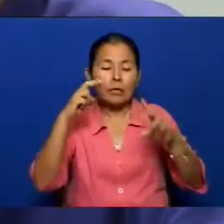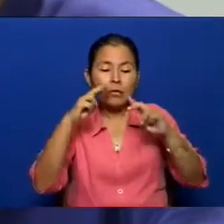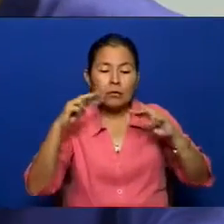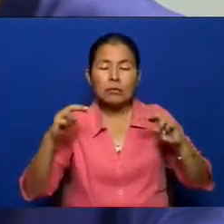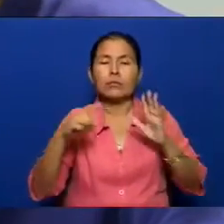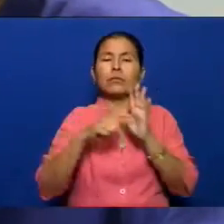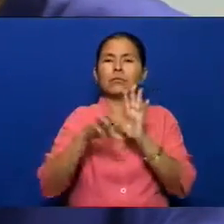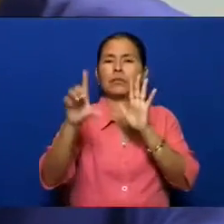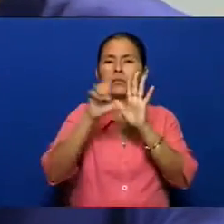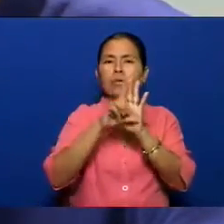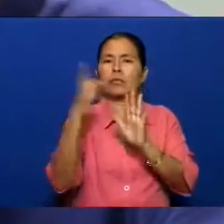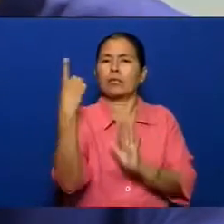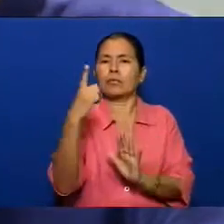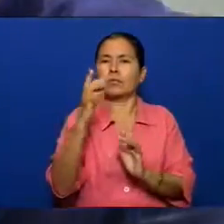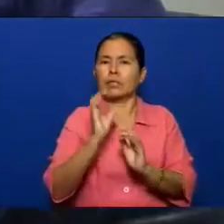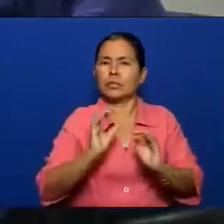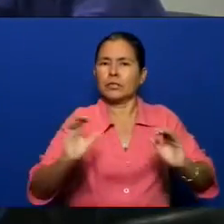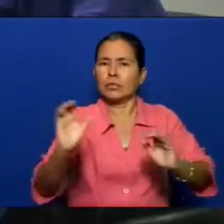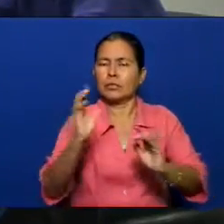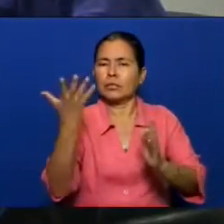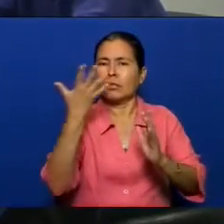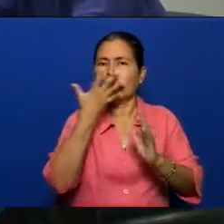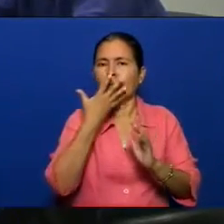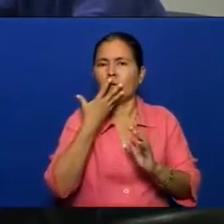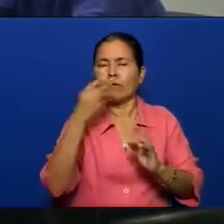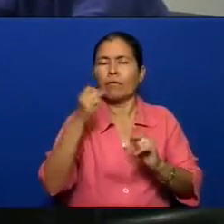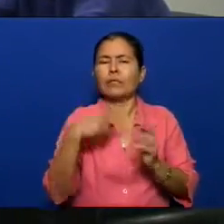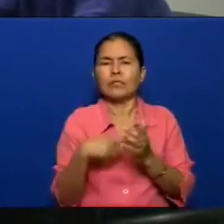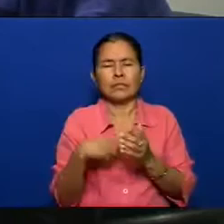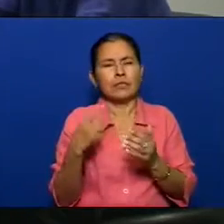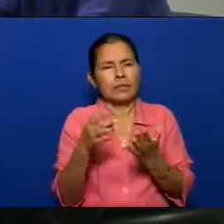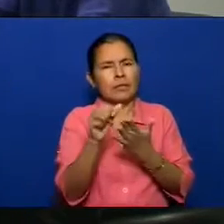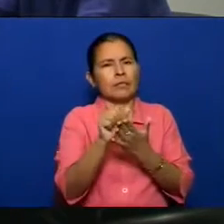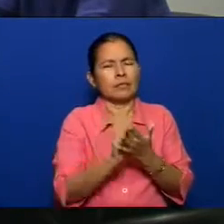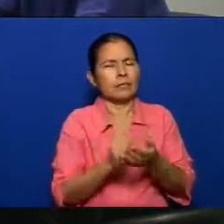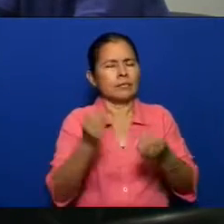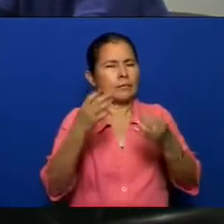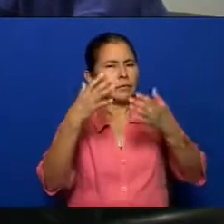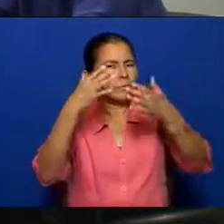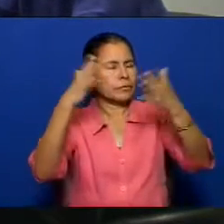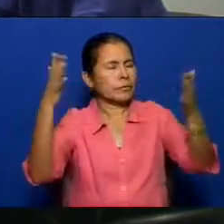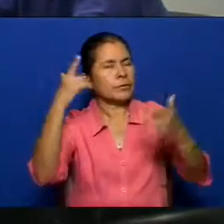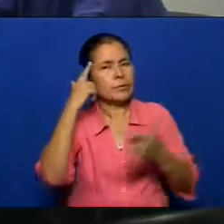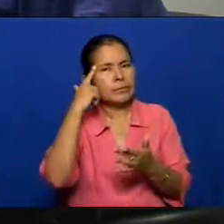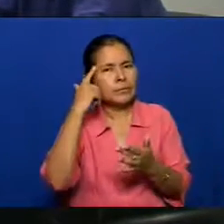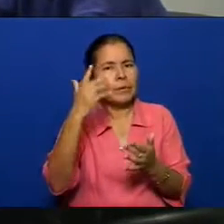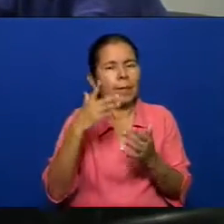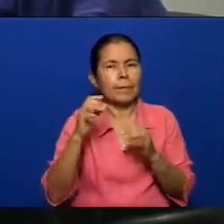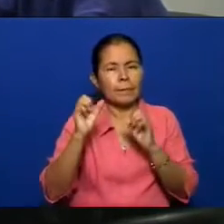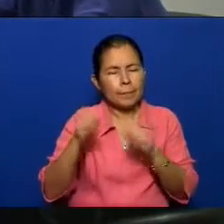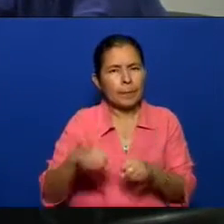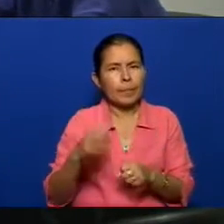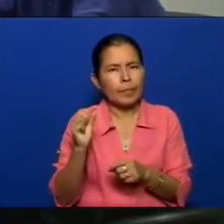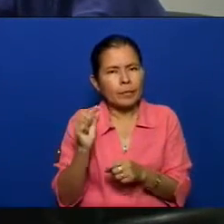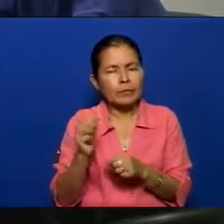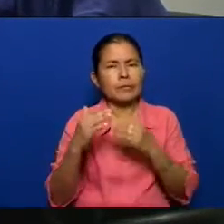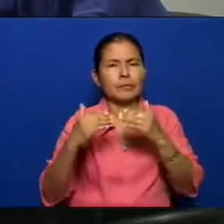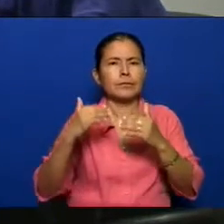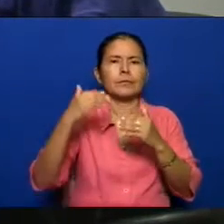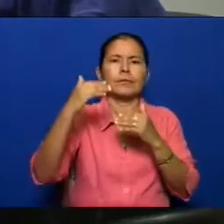desafío. Una agenda muy ambiciosa, y aspiramos a ser ese socio, digamos, que pueda aportar a esa gran agenda,